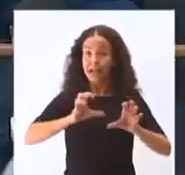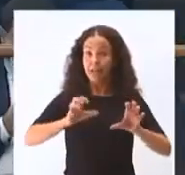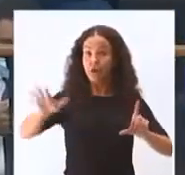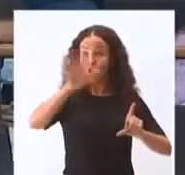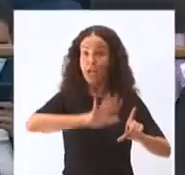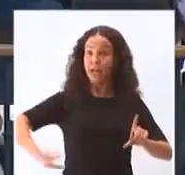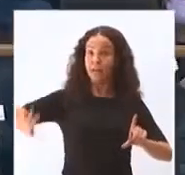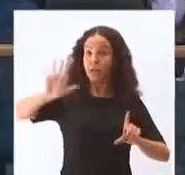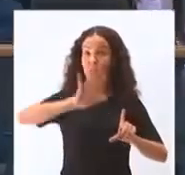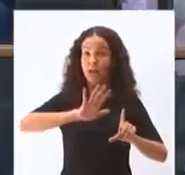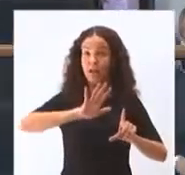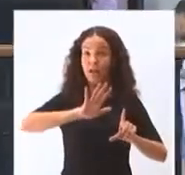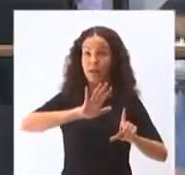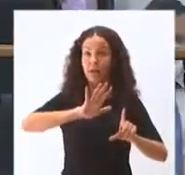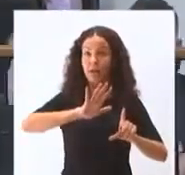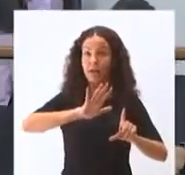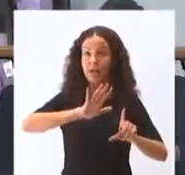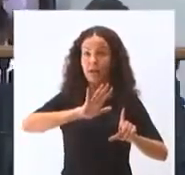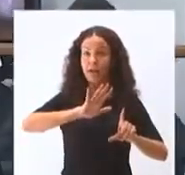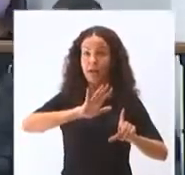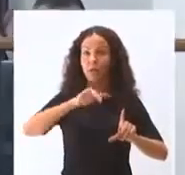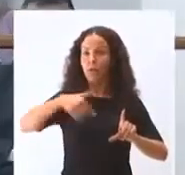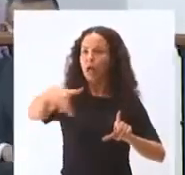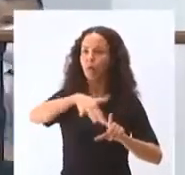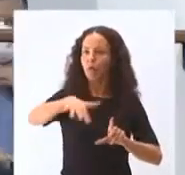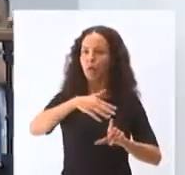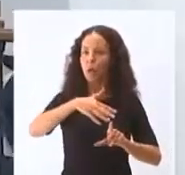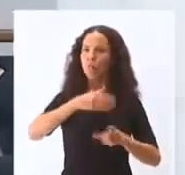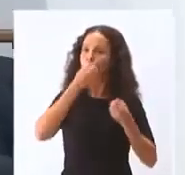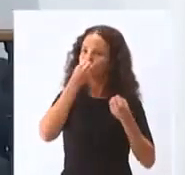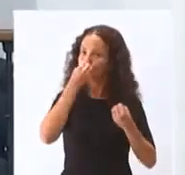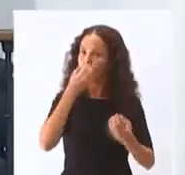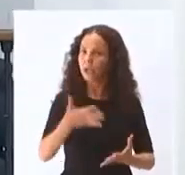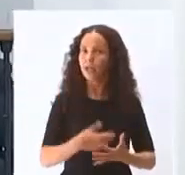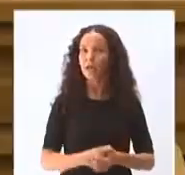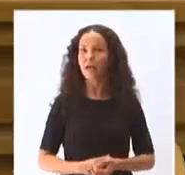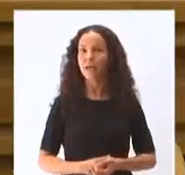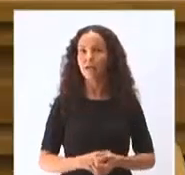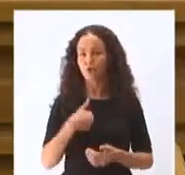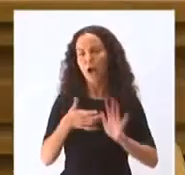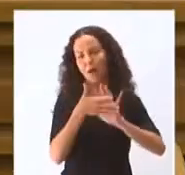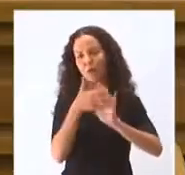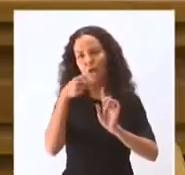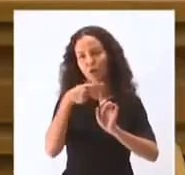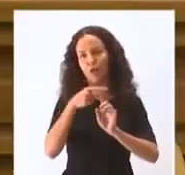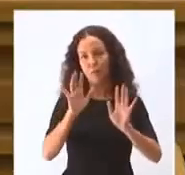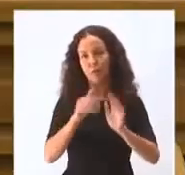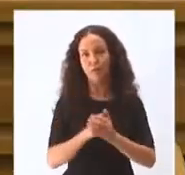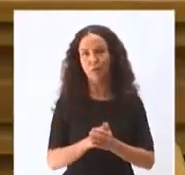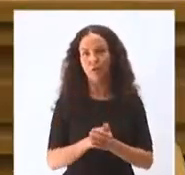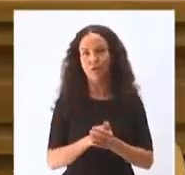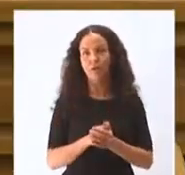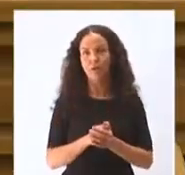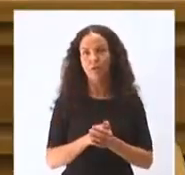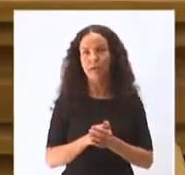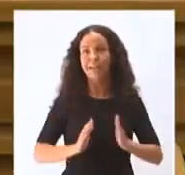de aquí mismo un sitio extraordinario muy asequible habló con este nivel de detalle porque estoy de toledo obviamente pero como comprenderán aquí en